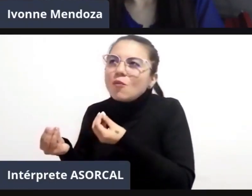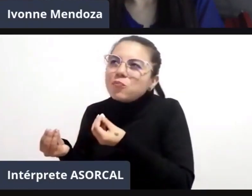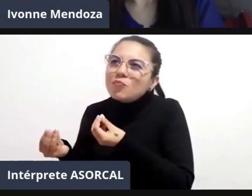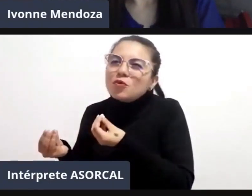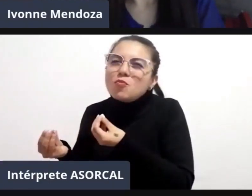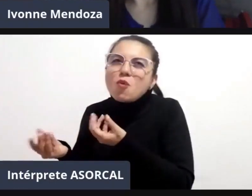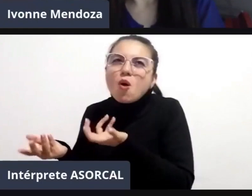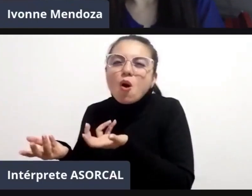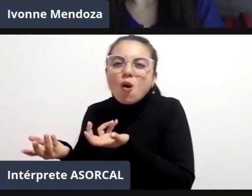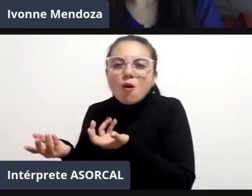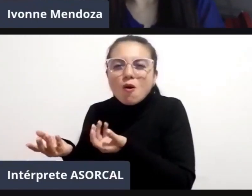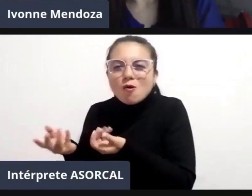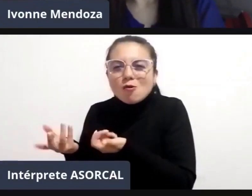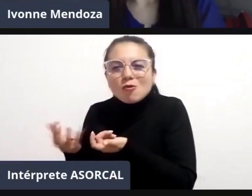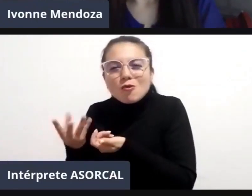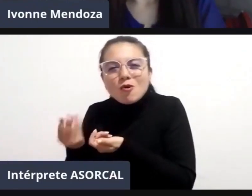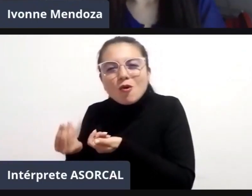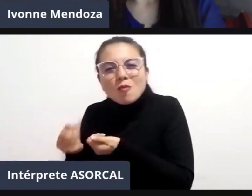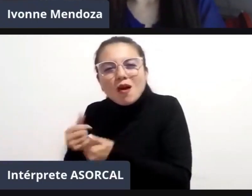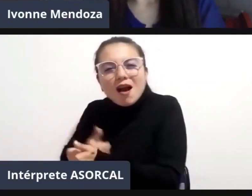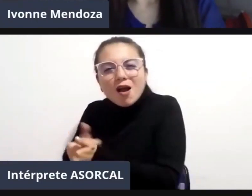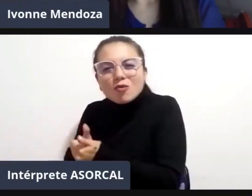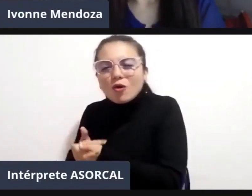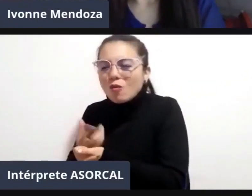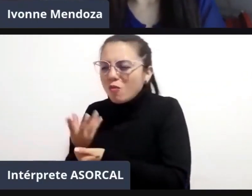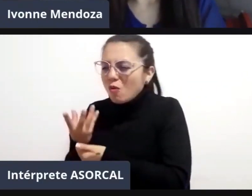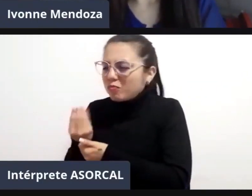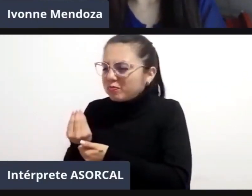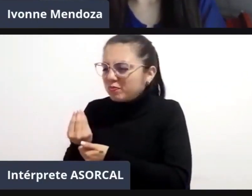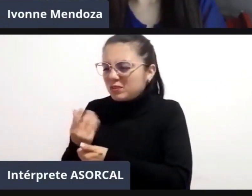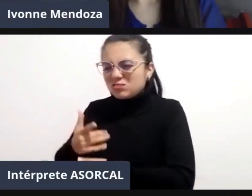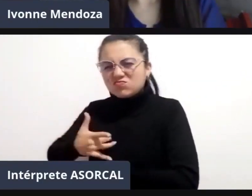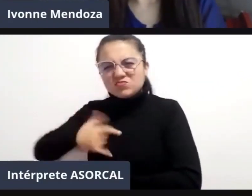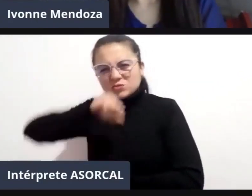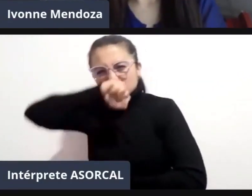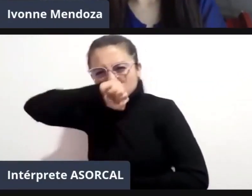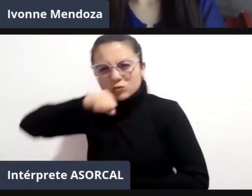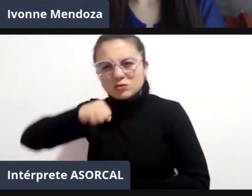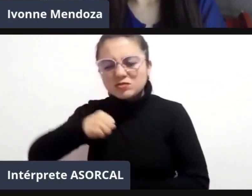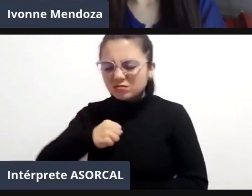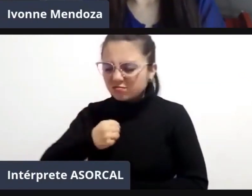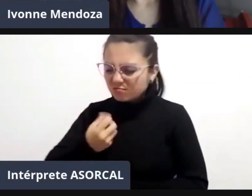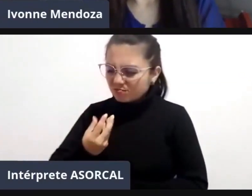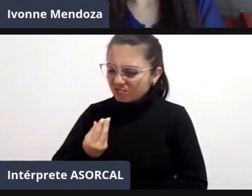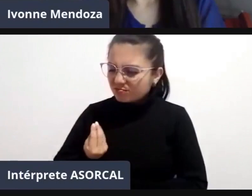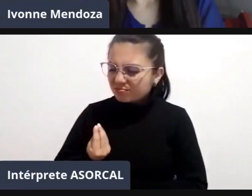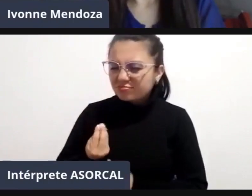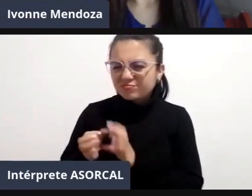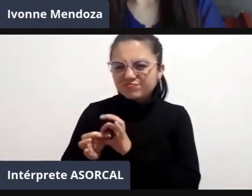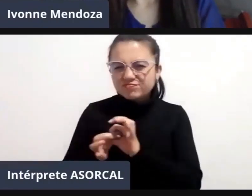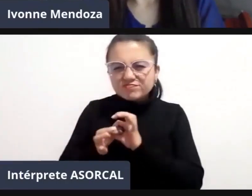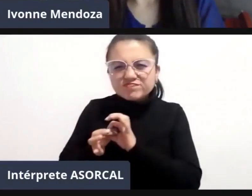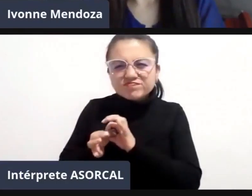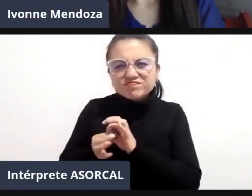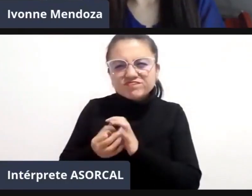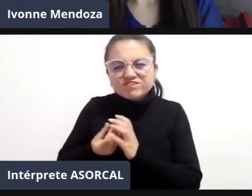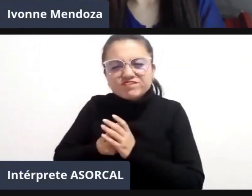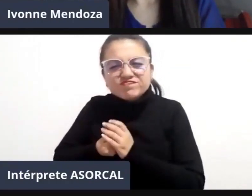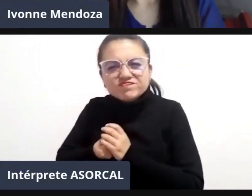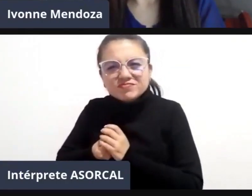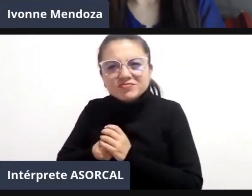un sentido de cuerpo, de corporación. Muchos de los que integran estas pandillas se sienten allí